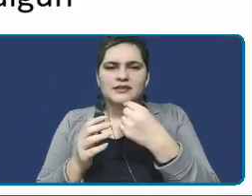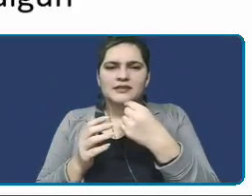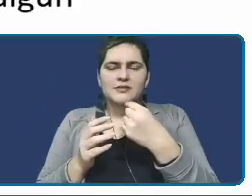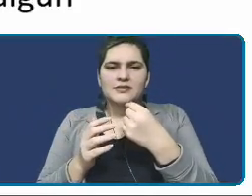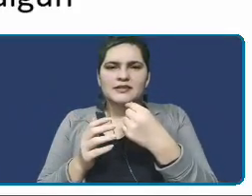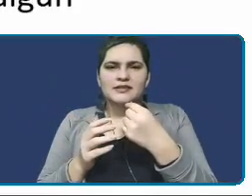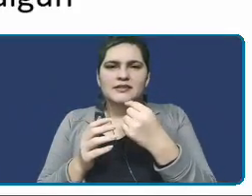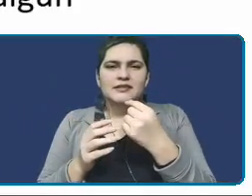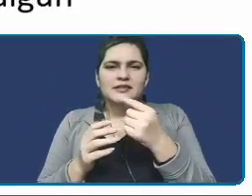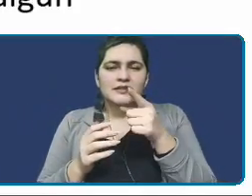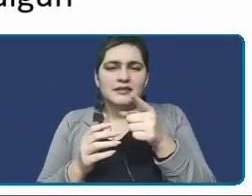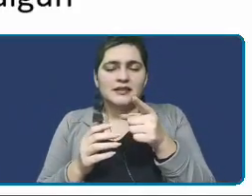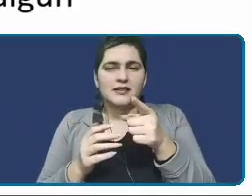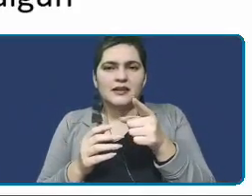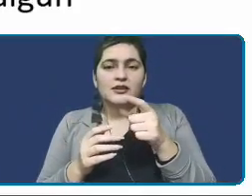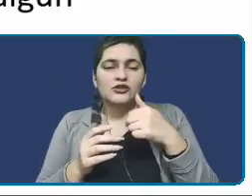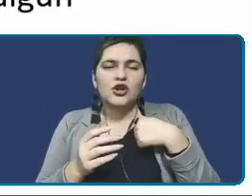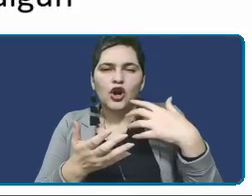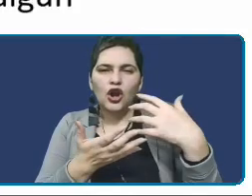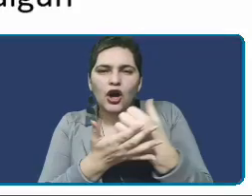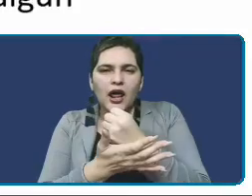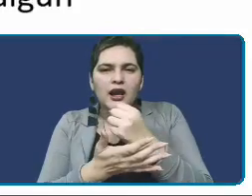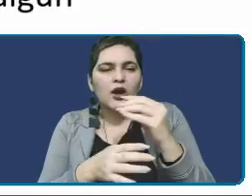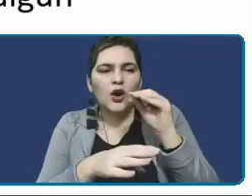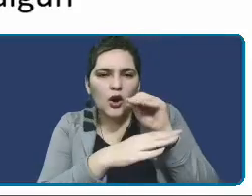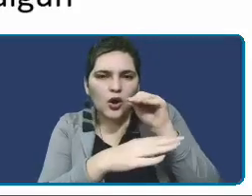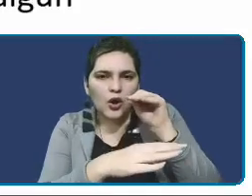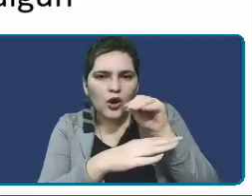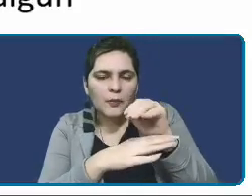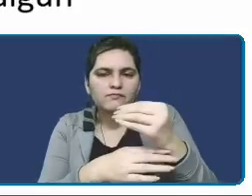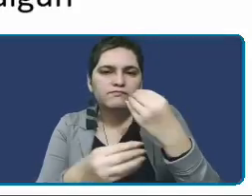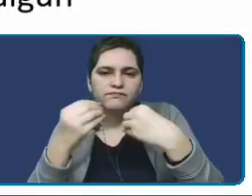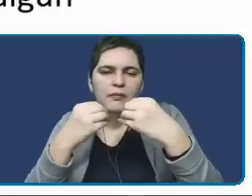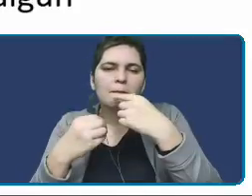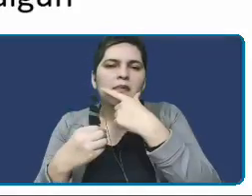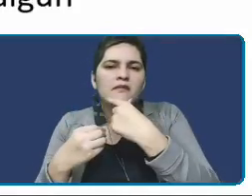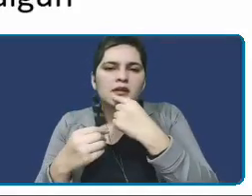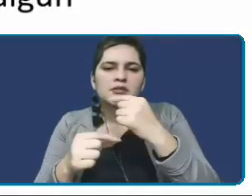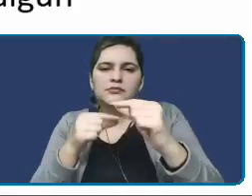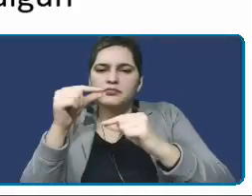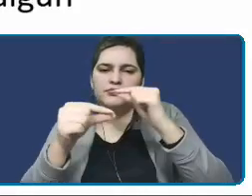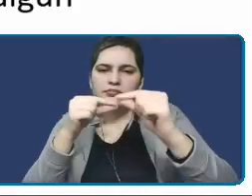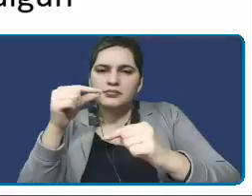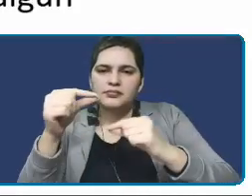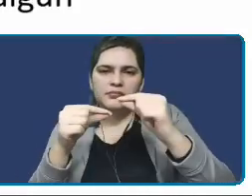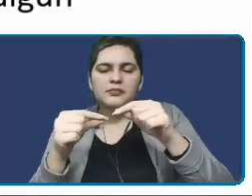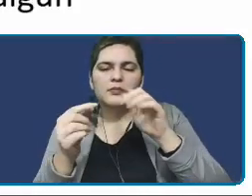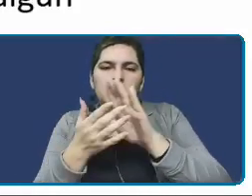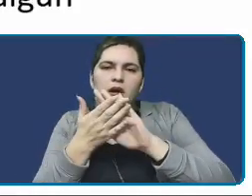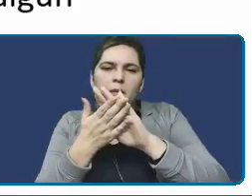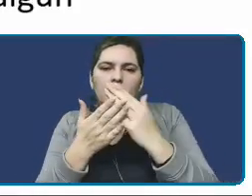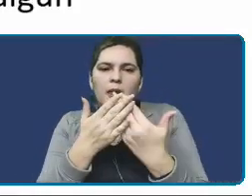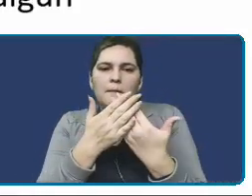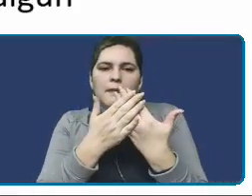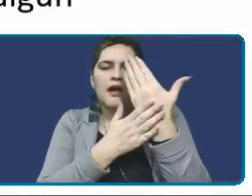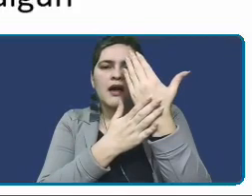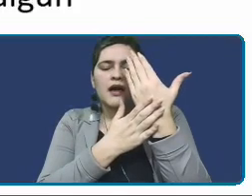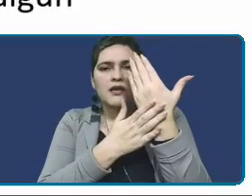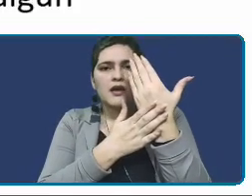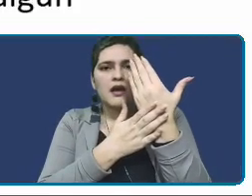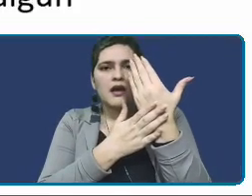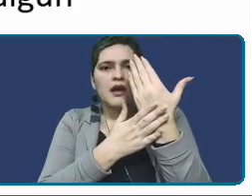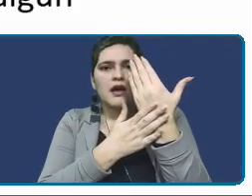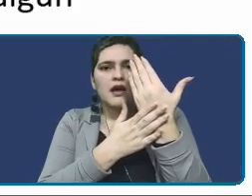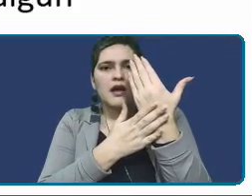consiguiendo lo que yo necesito comer, ¿ya? Si el desayuno a veces es a las 8, después a las 9,